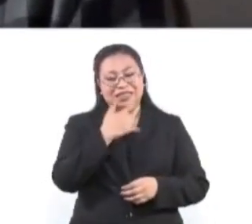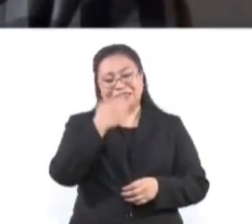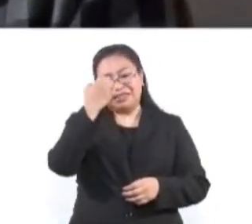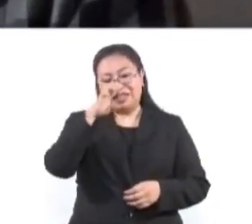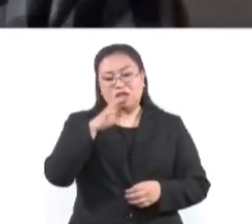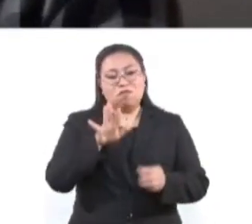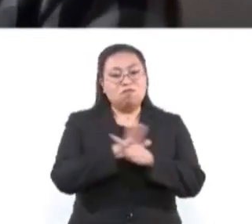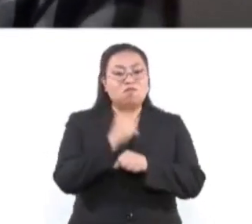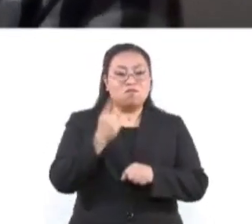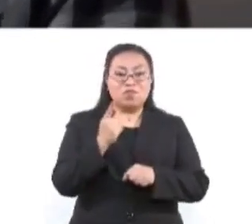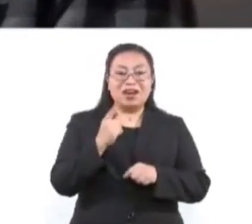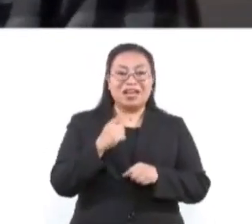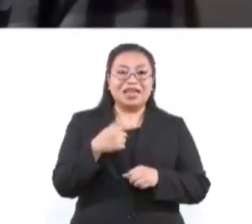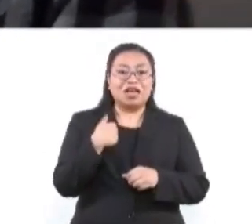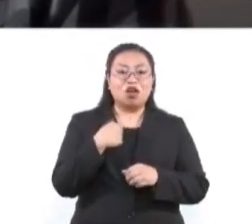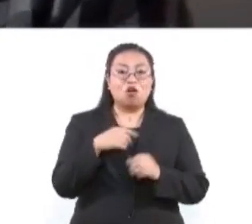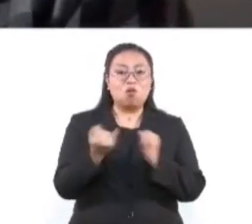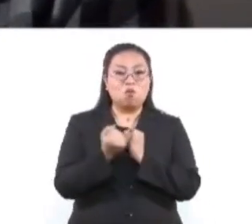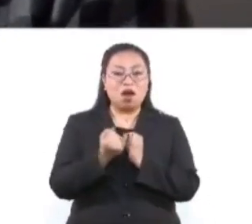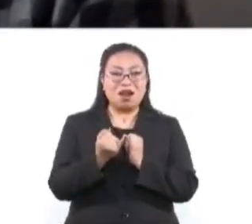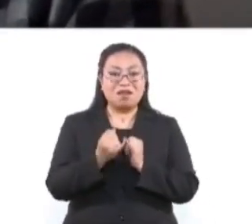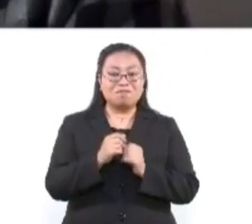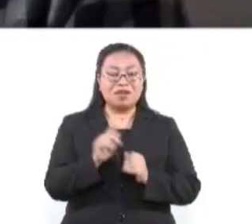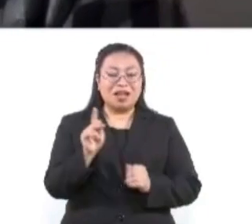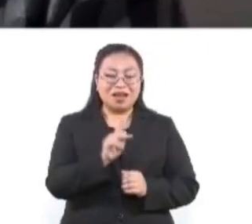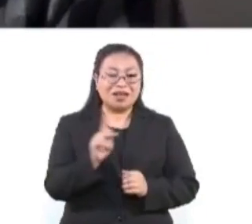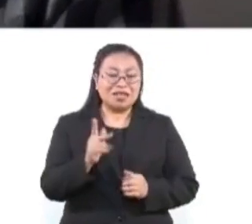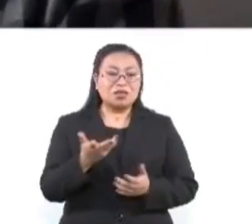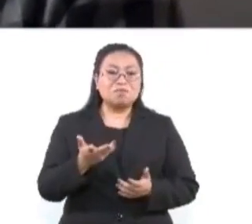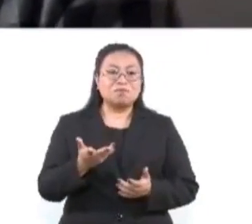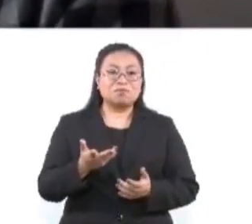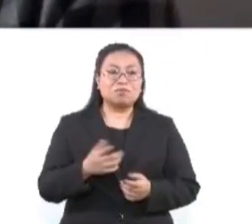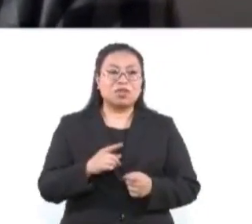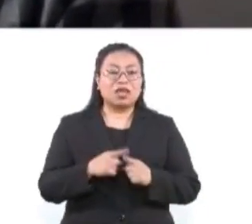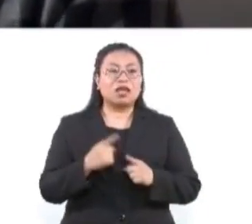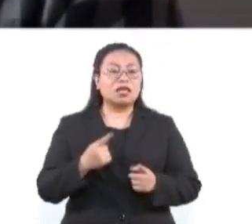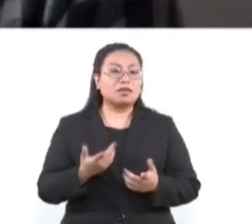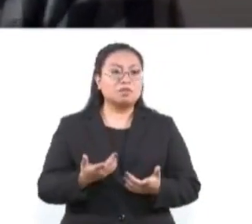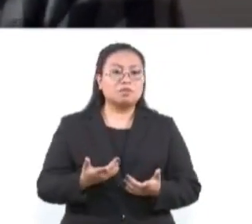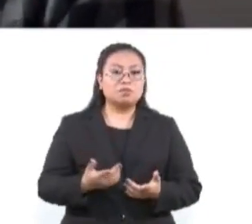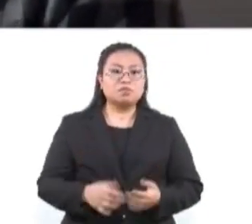él coincidía en su manera de ser justamente con